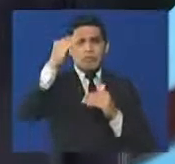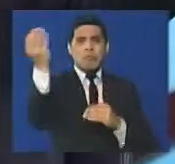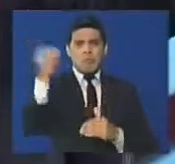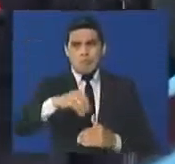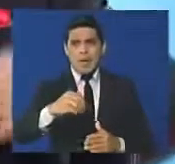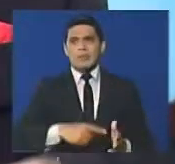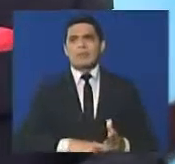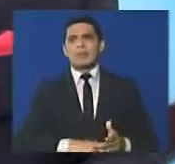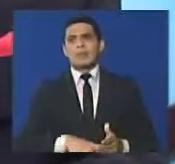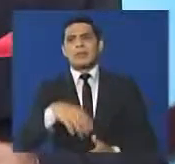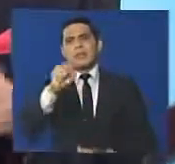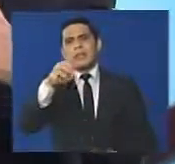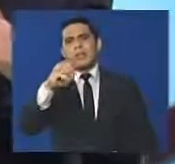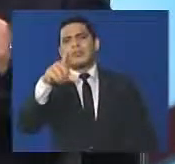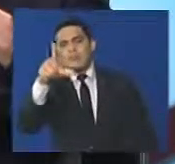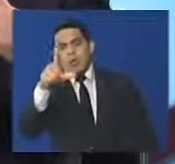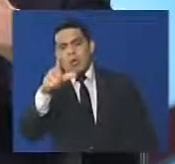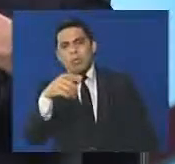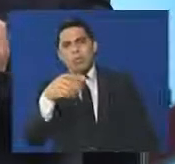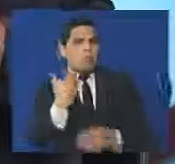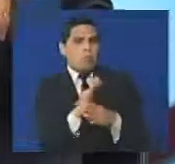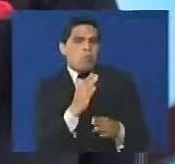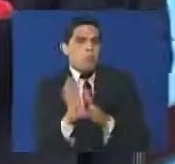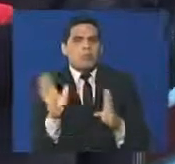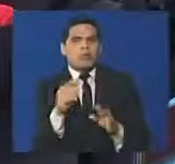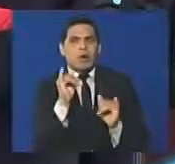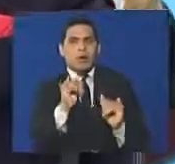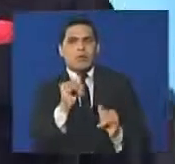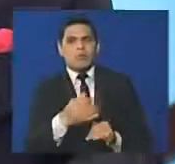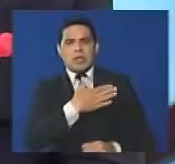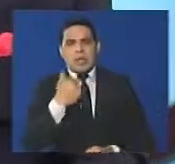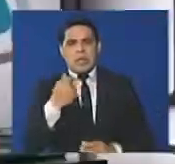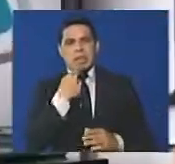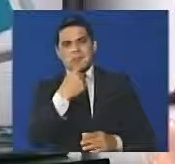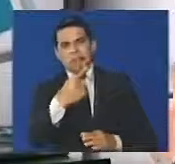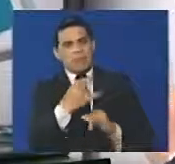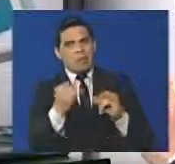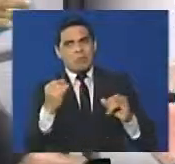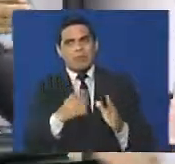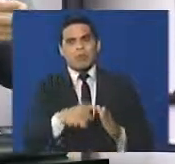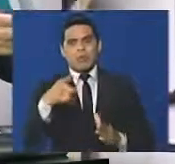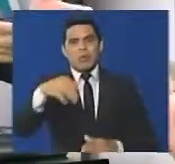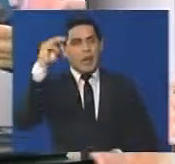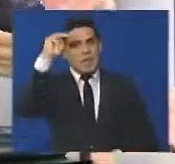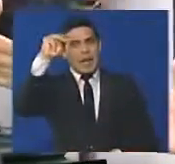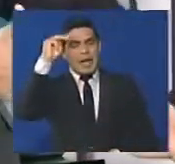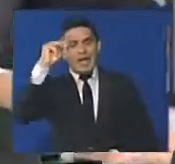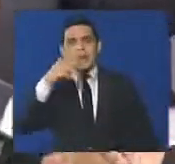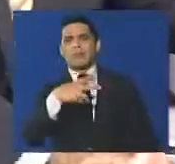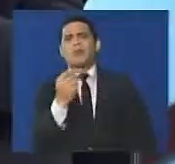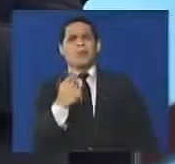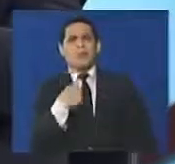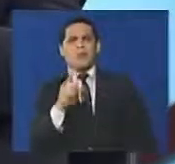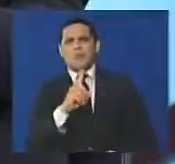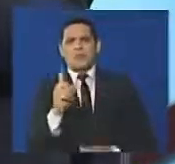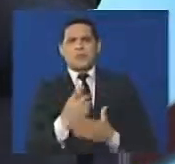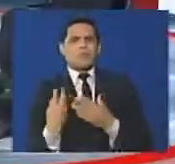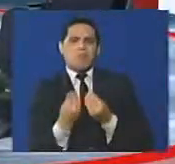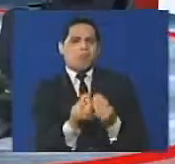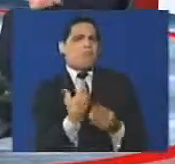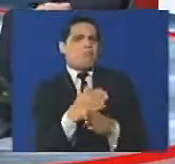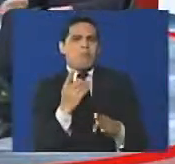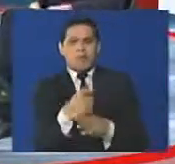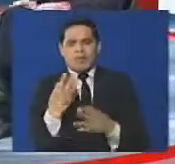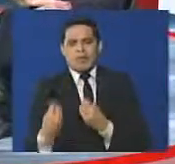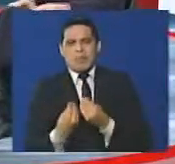En sol. En solo, como, como usted quiera. Usted no, es el maestro. No, yo me acompaño a